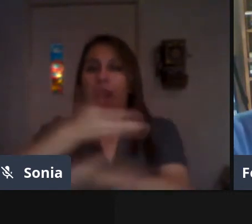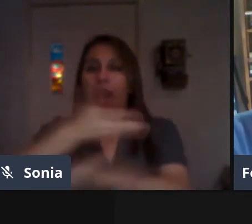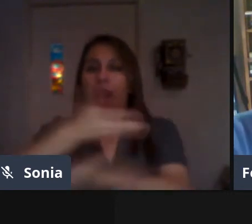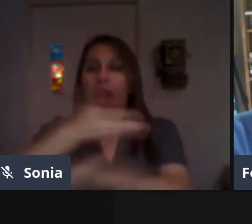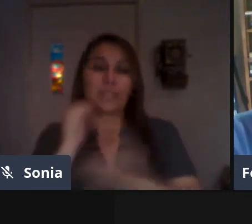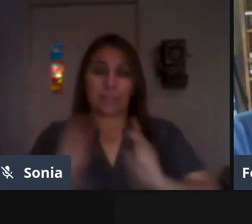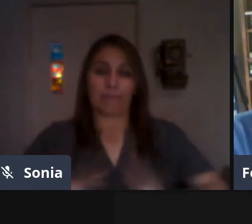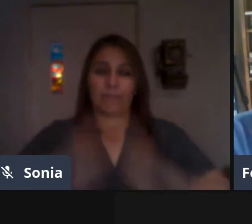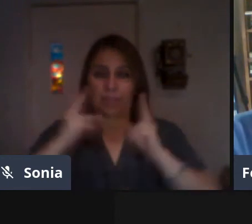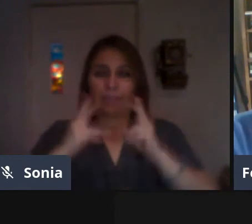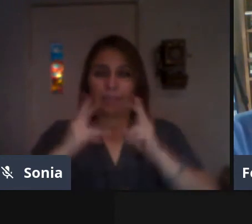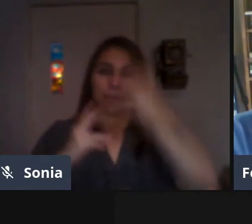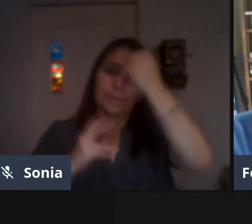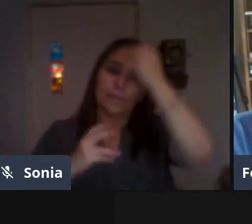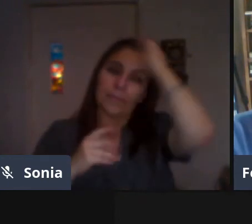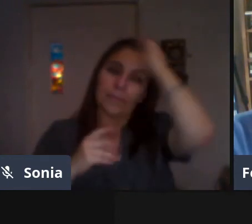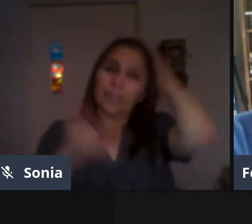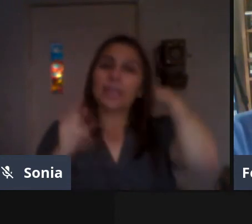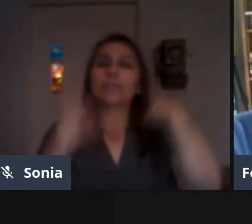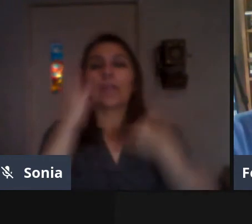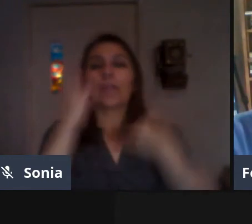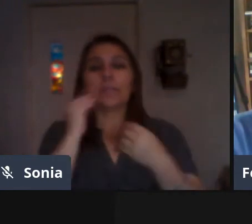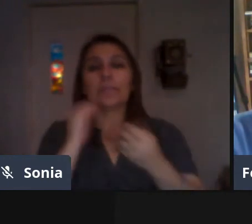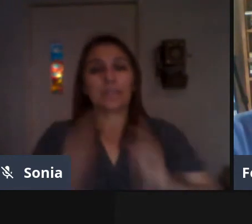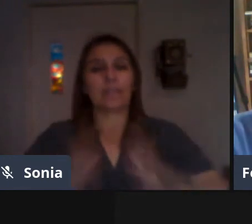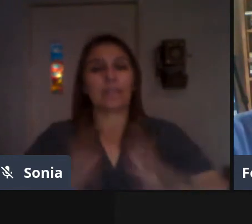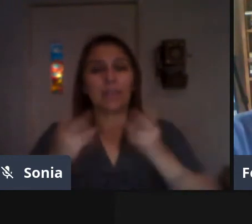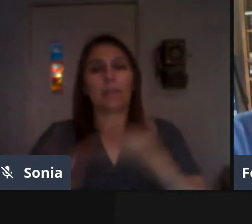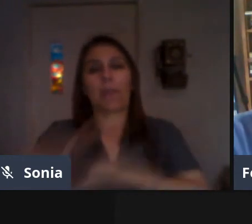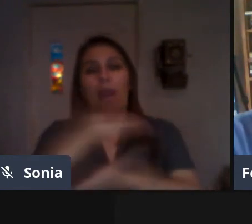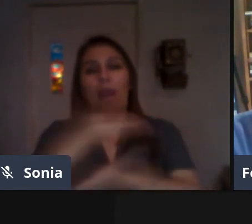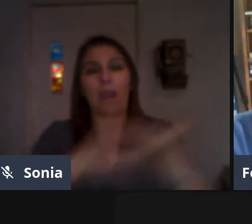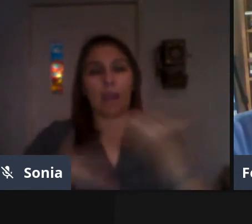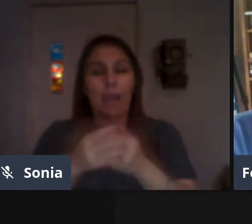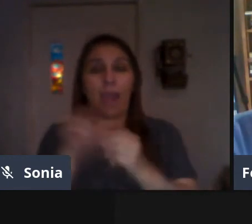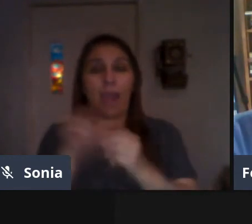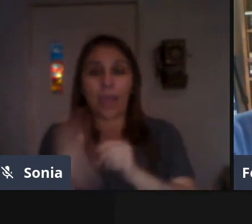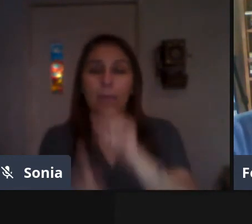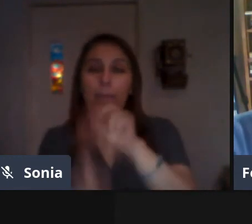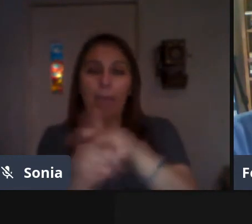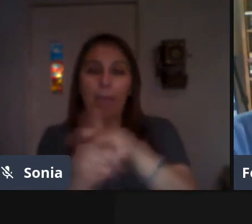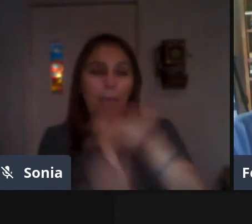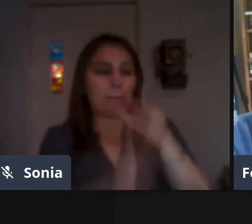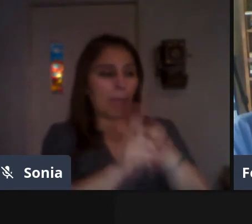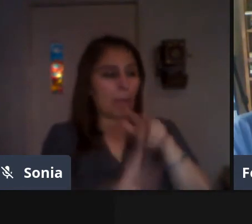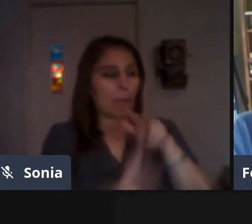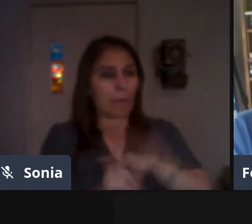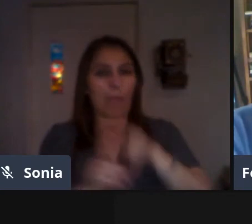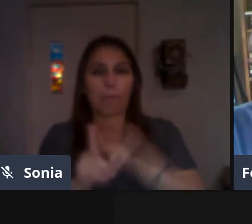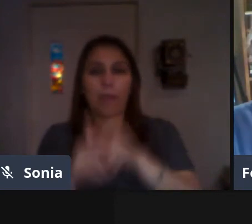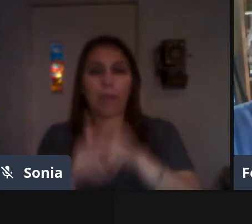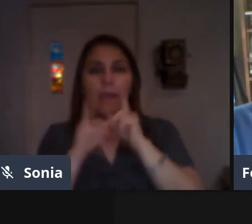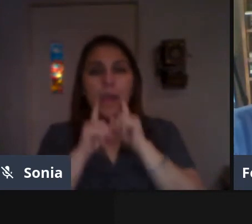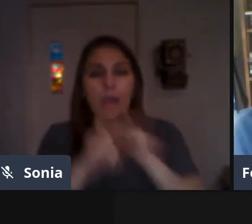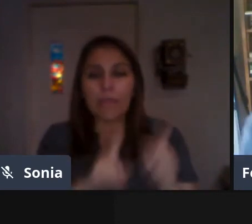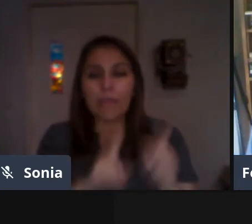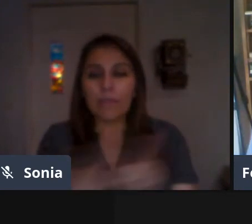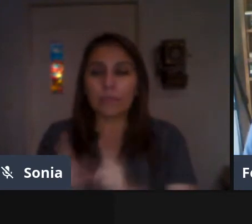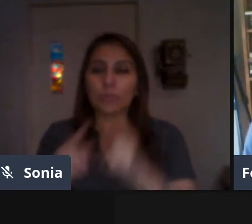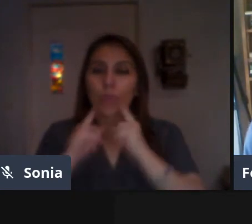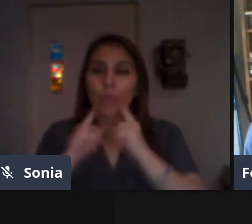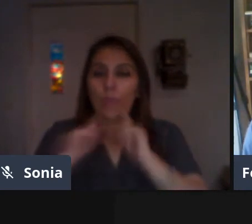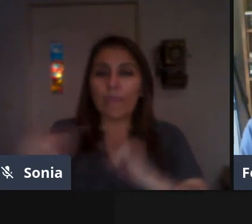alrededor de eso y que empieza a suceder un diálogo que es necesariamente siempre contingente